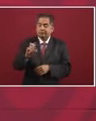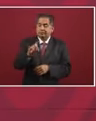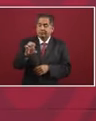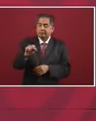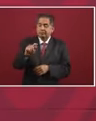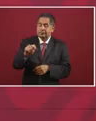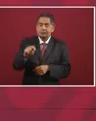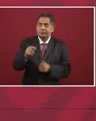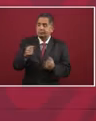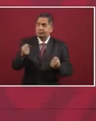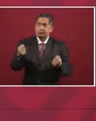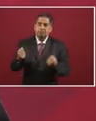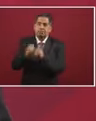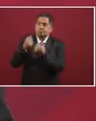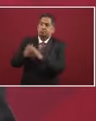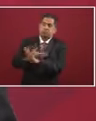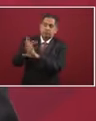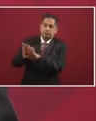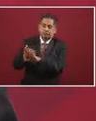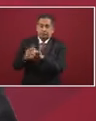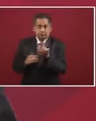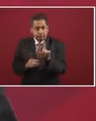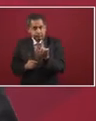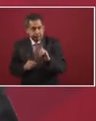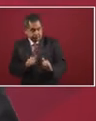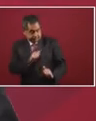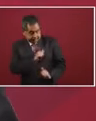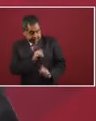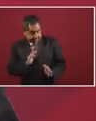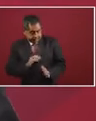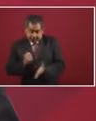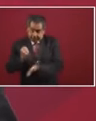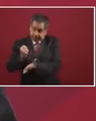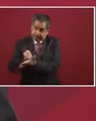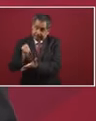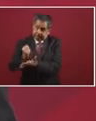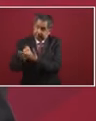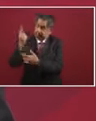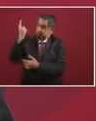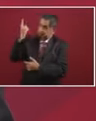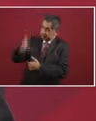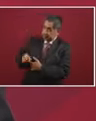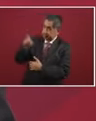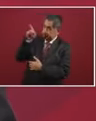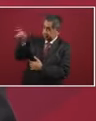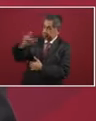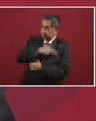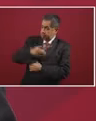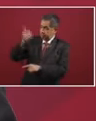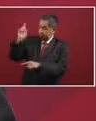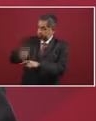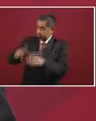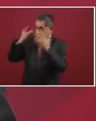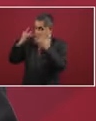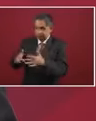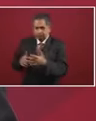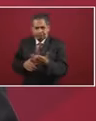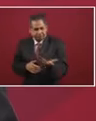es que se exige por parte del ejército la renuncia de un presidente en funciones, cuyo término de